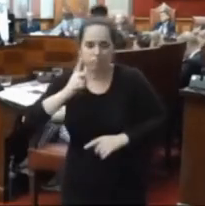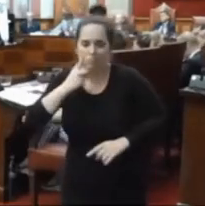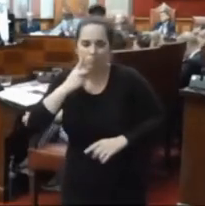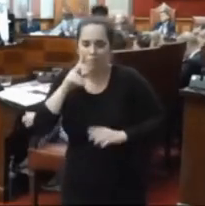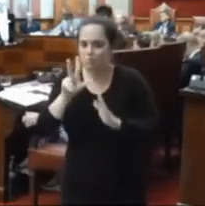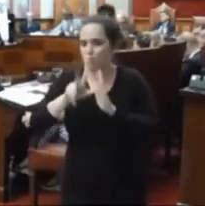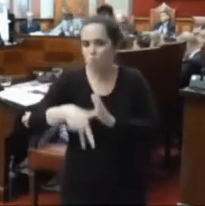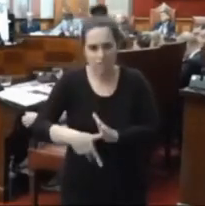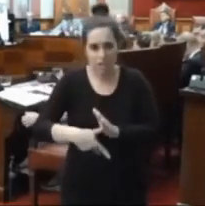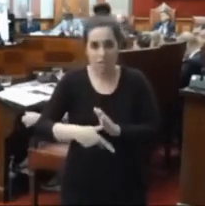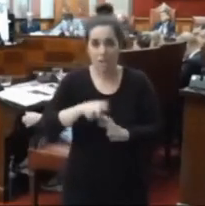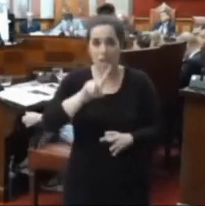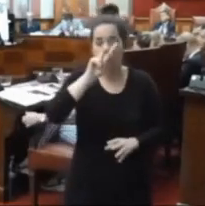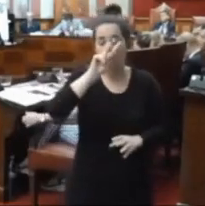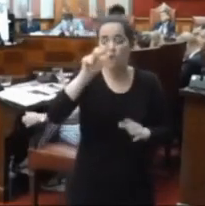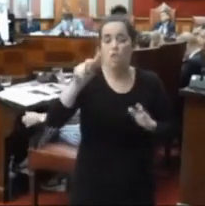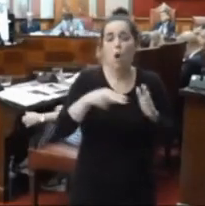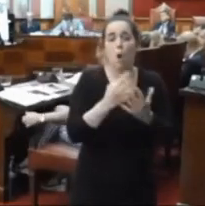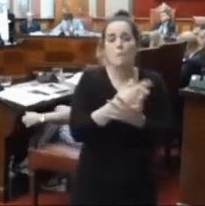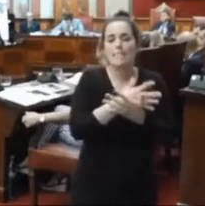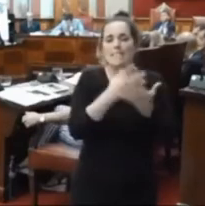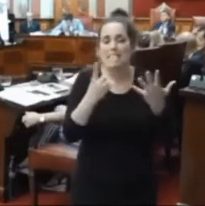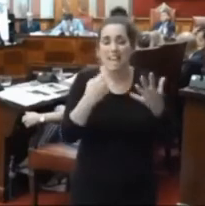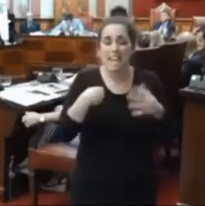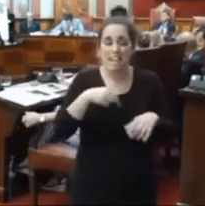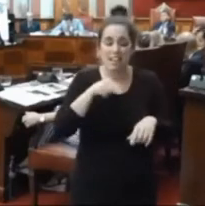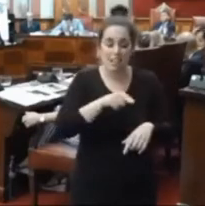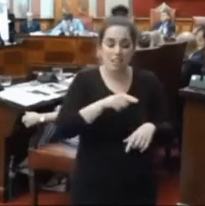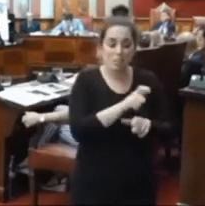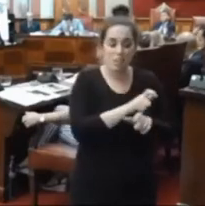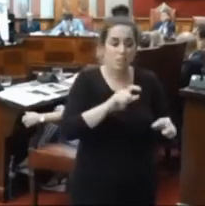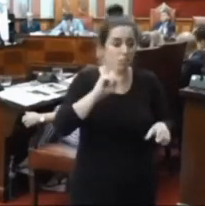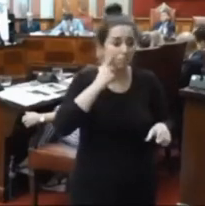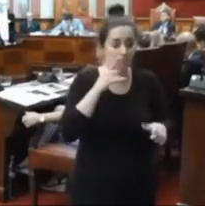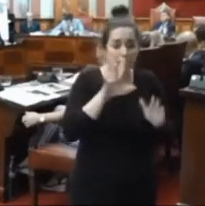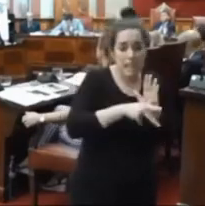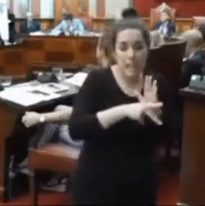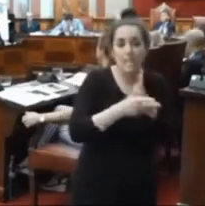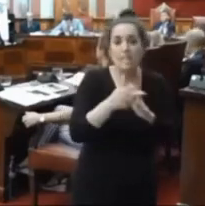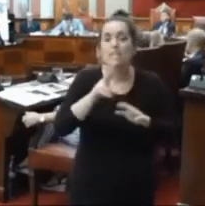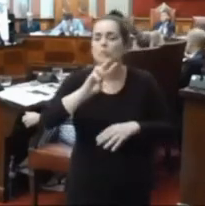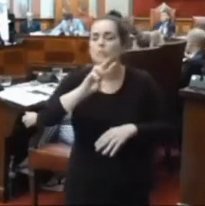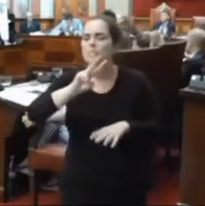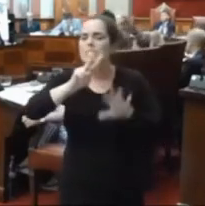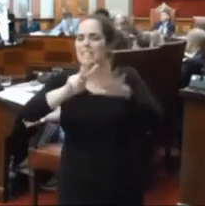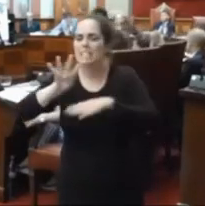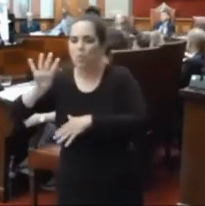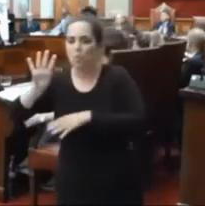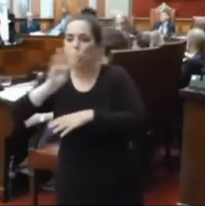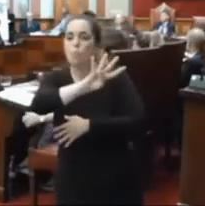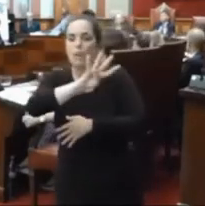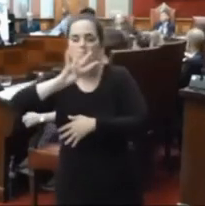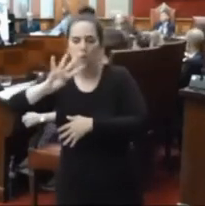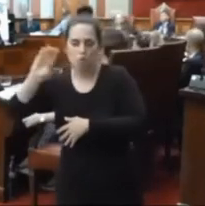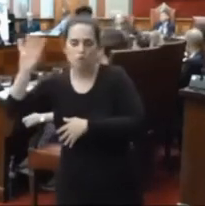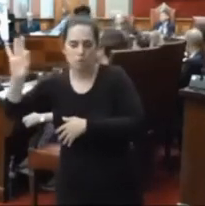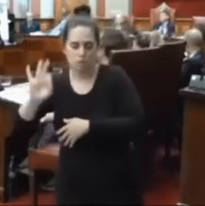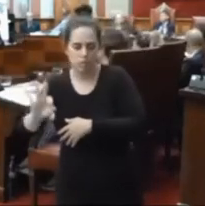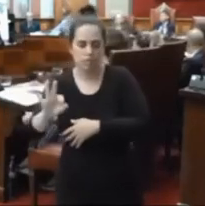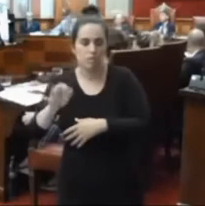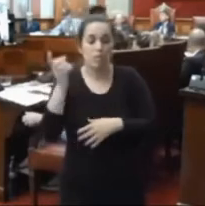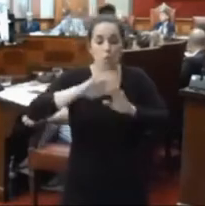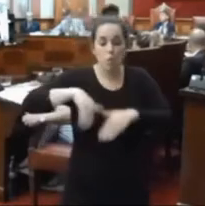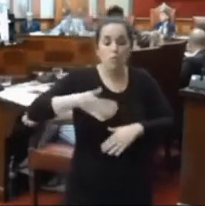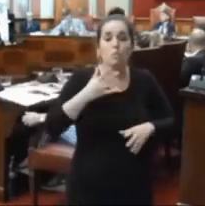el 2016 tuvieron detección tardía un 44% de los casos. Por último, nos encontramos con un aumento de los casos de